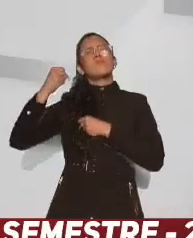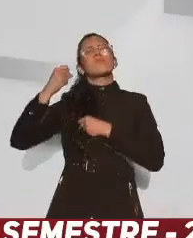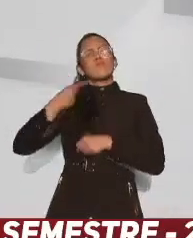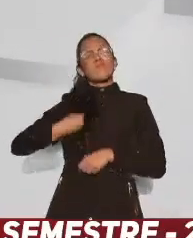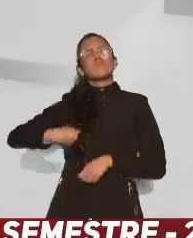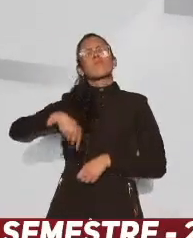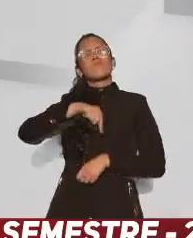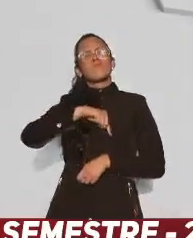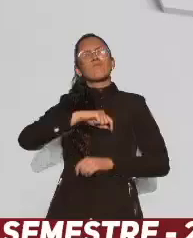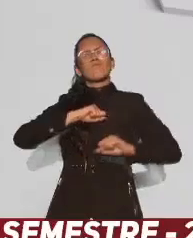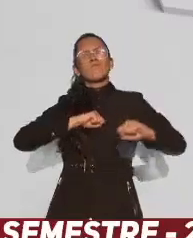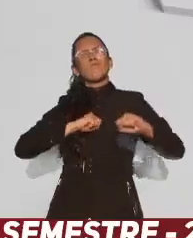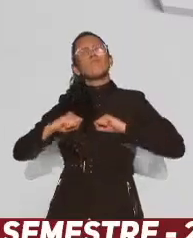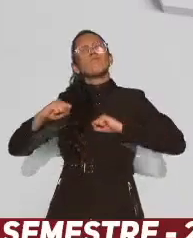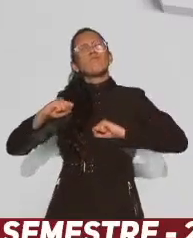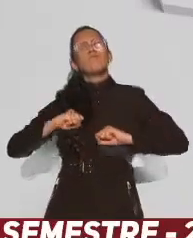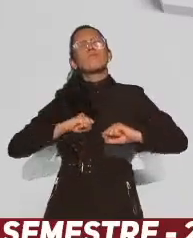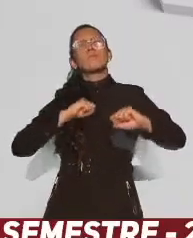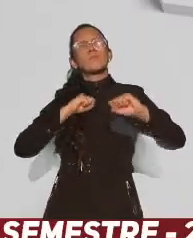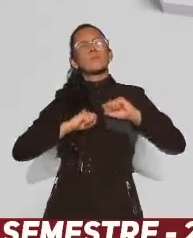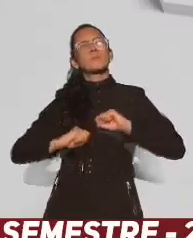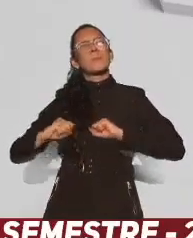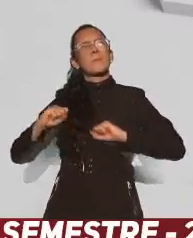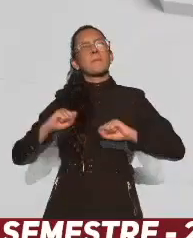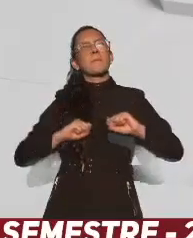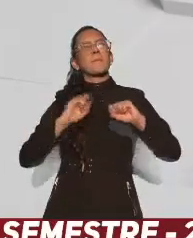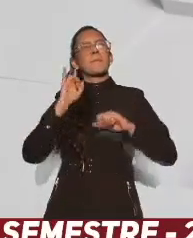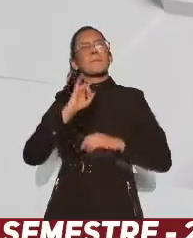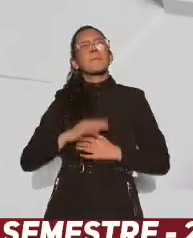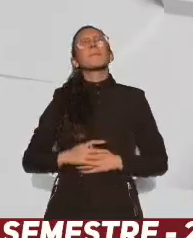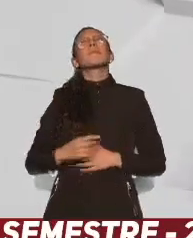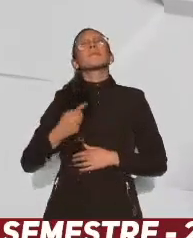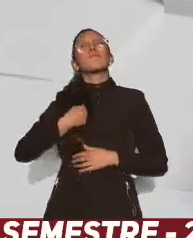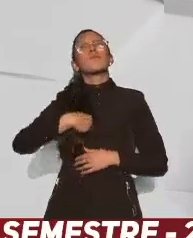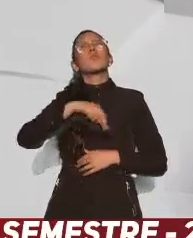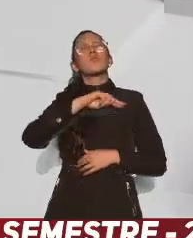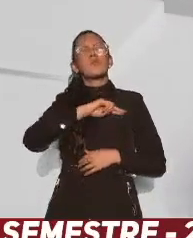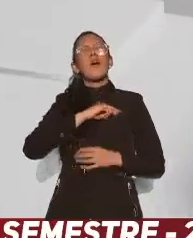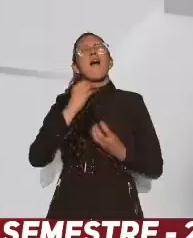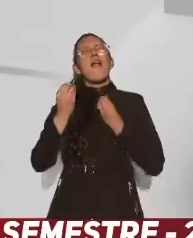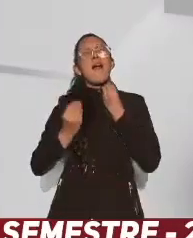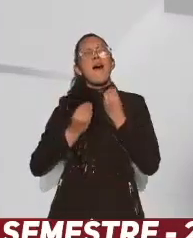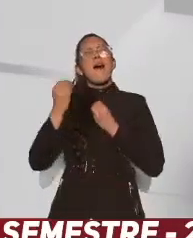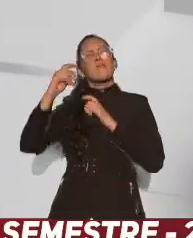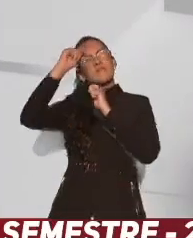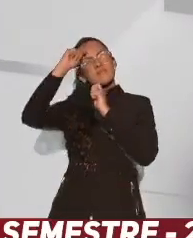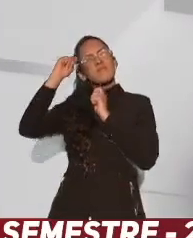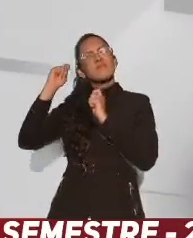Yeah.